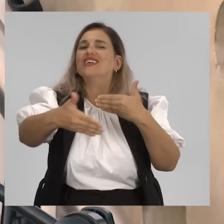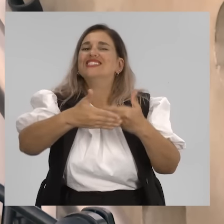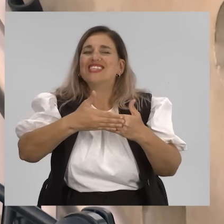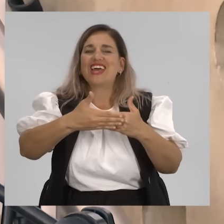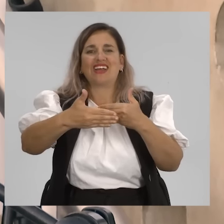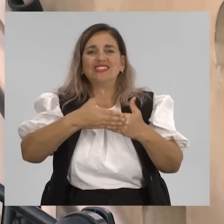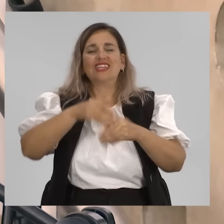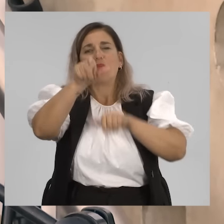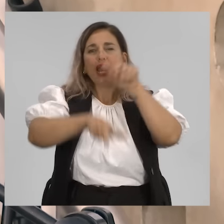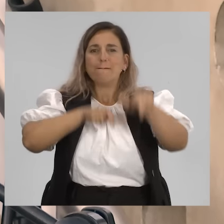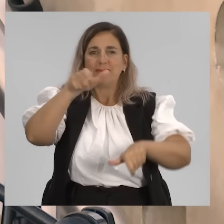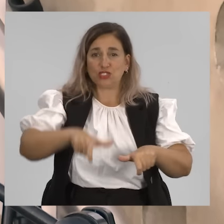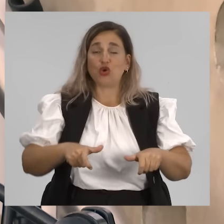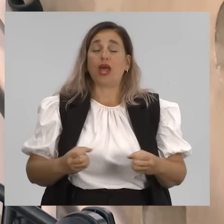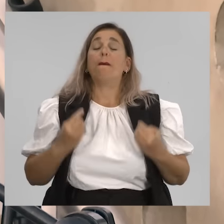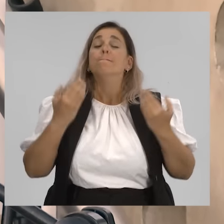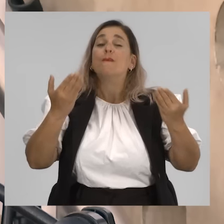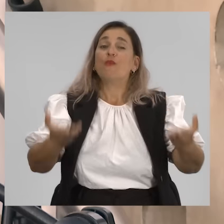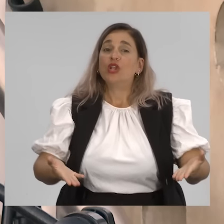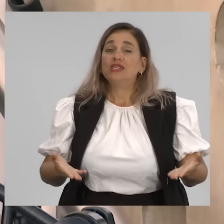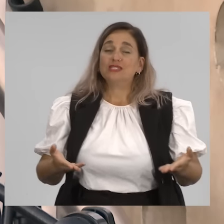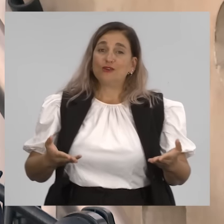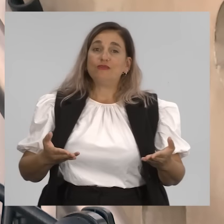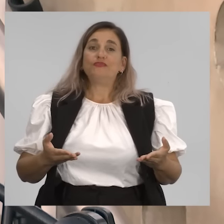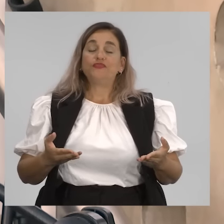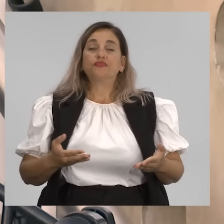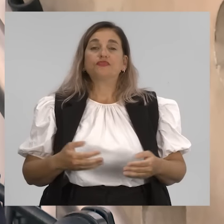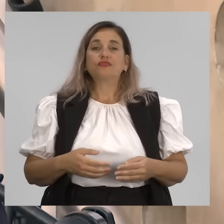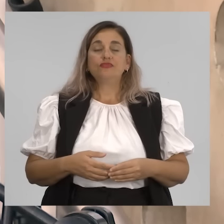gente. Y esto.